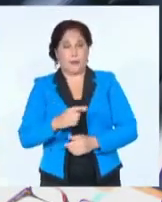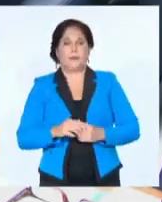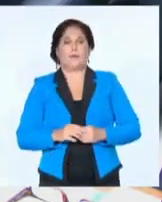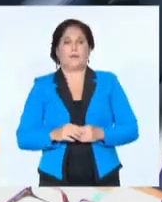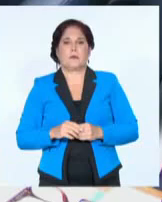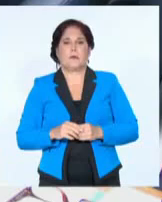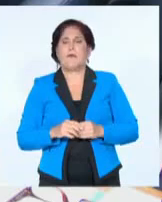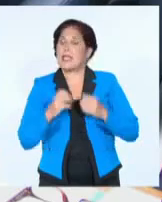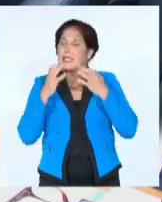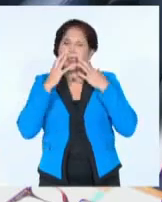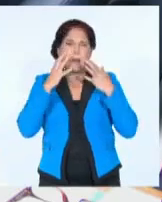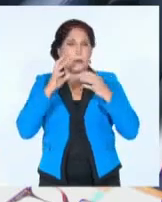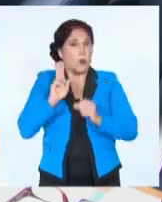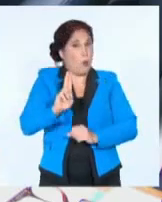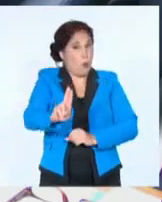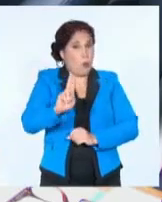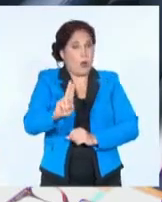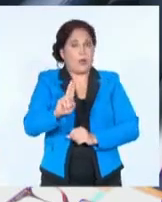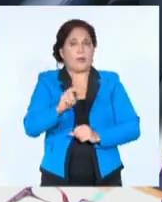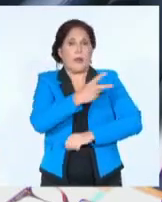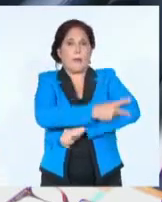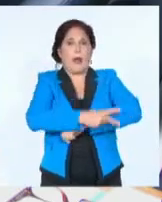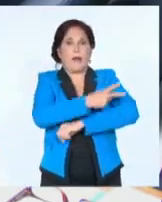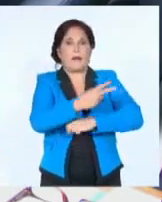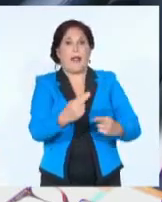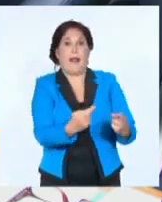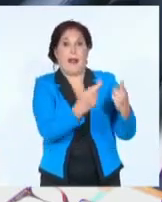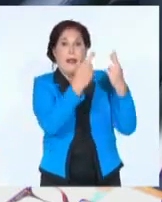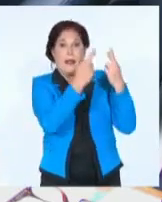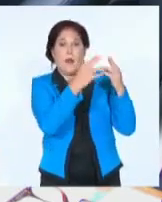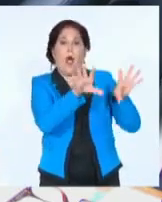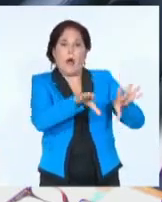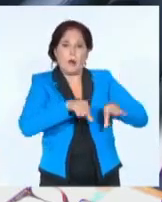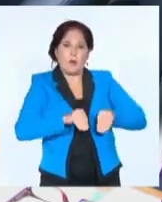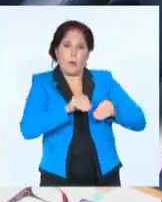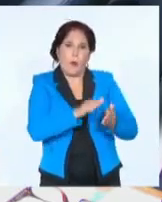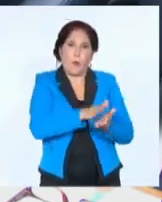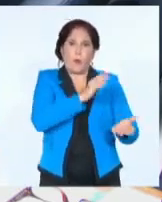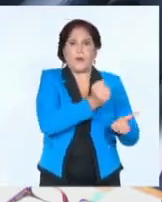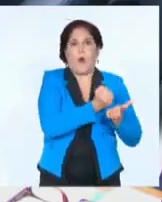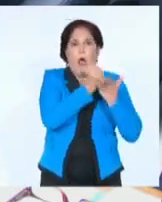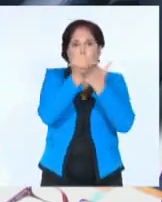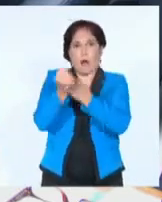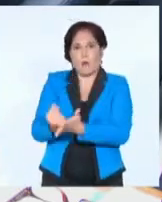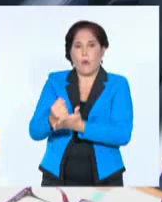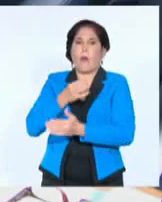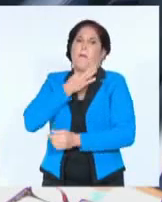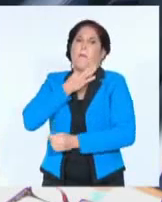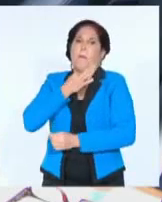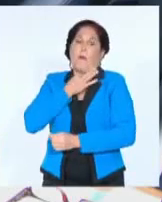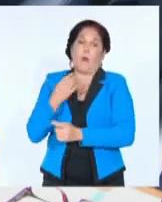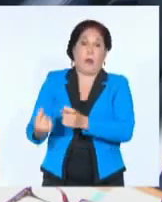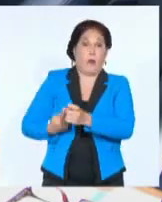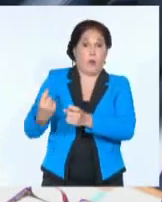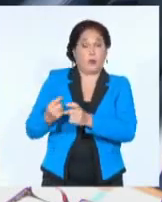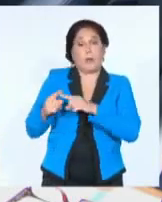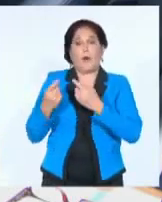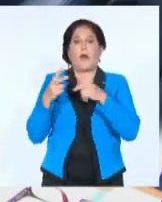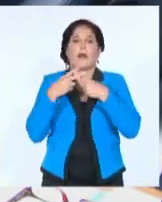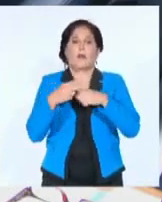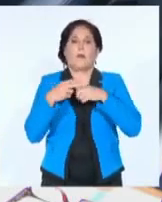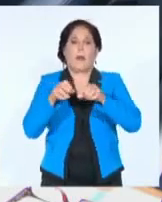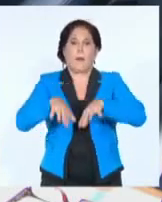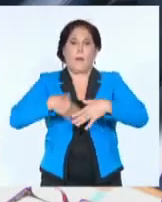es imperativo que los países desarrollados asuman con rigor el compromiso de ir a la vanguardia en la batalla común por resolver el problema